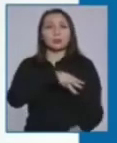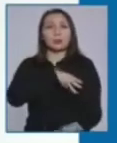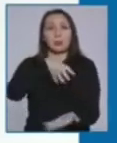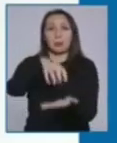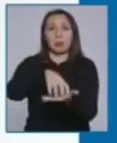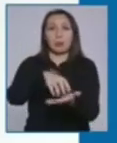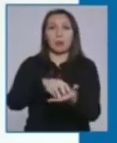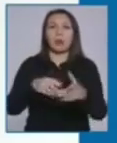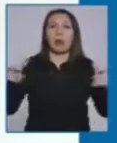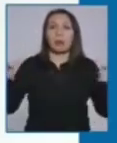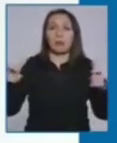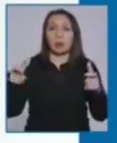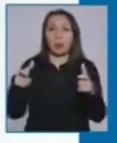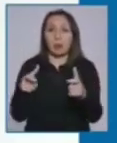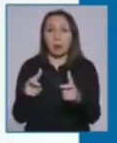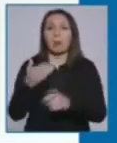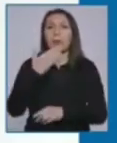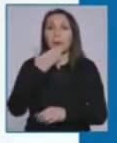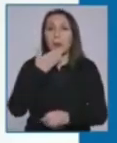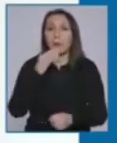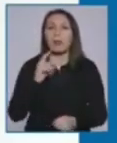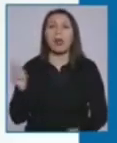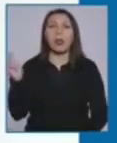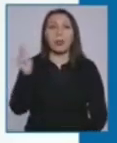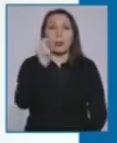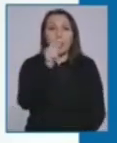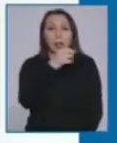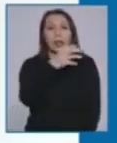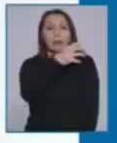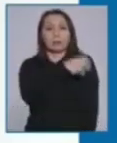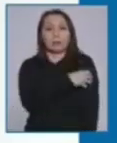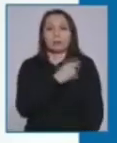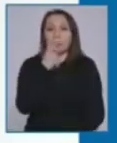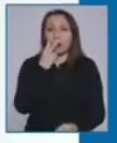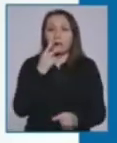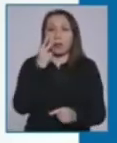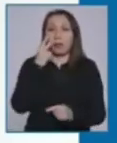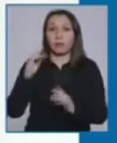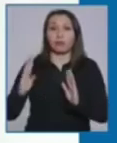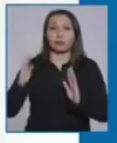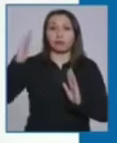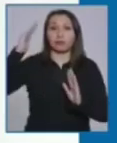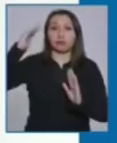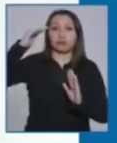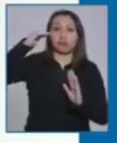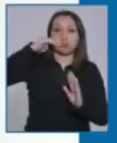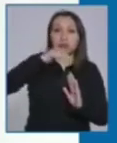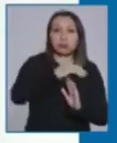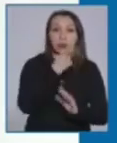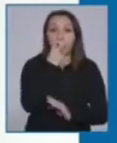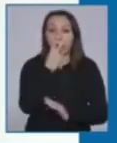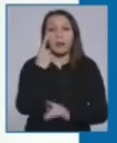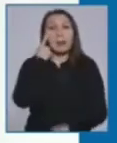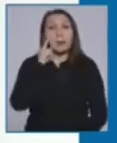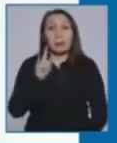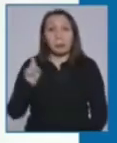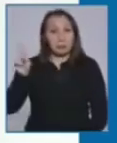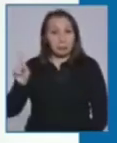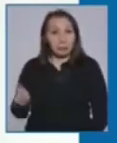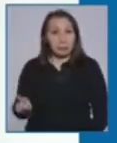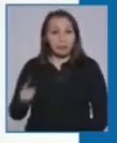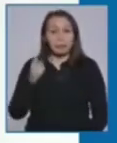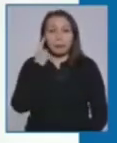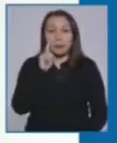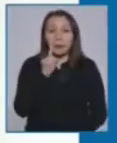metropolitana y en la región de Tarapacá, en la curva que ustedes están viendo. Sin embargo,